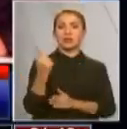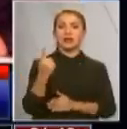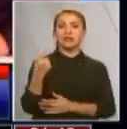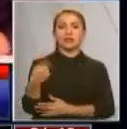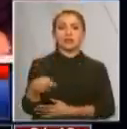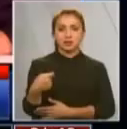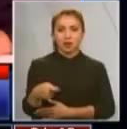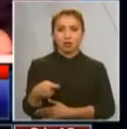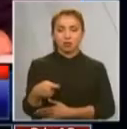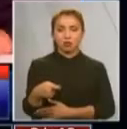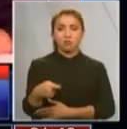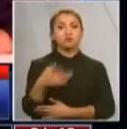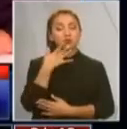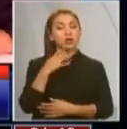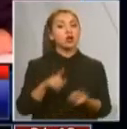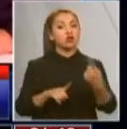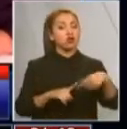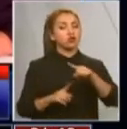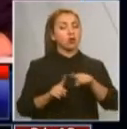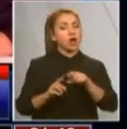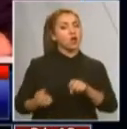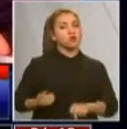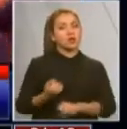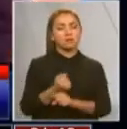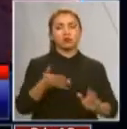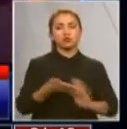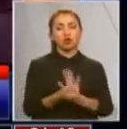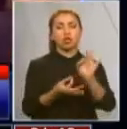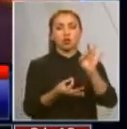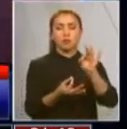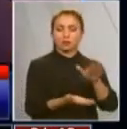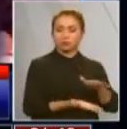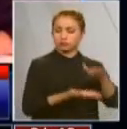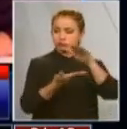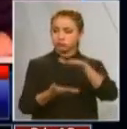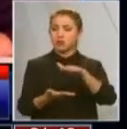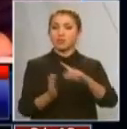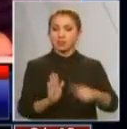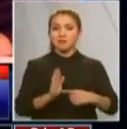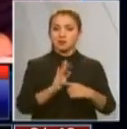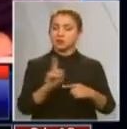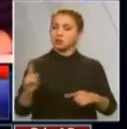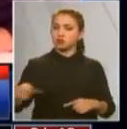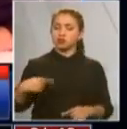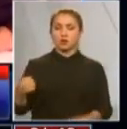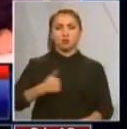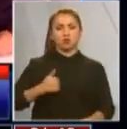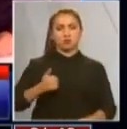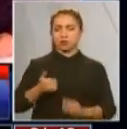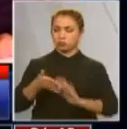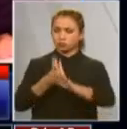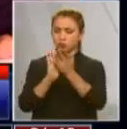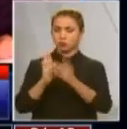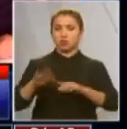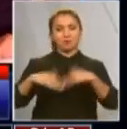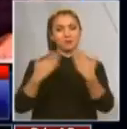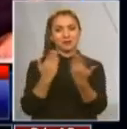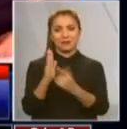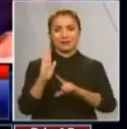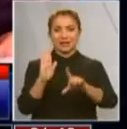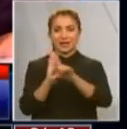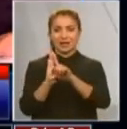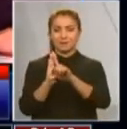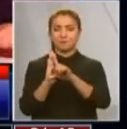Senado, luego que nosotros aportamos todos los documentos que demuestran que nos hemos apegado absolutamente a la ley. Y